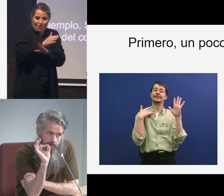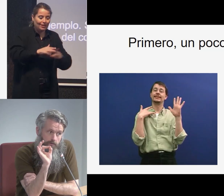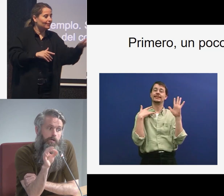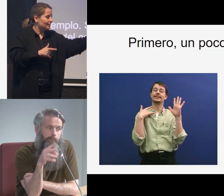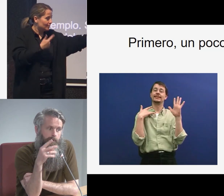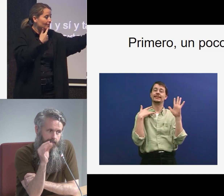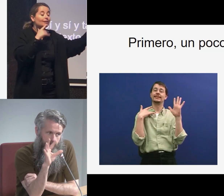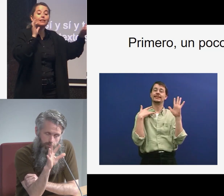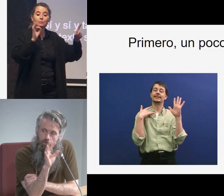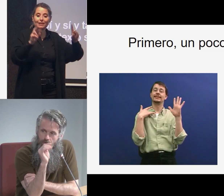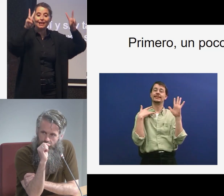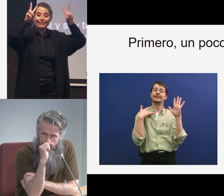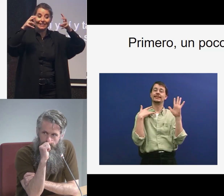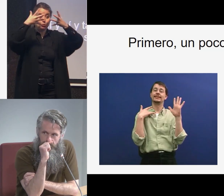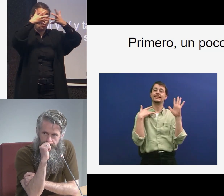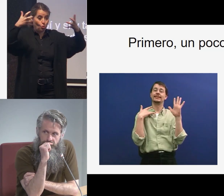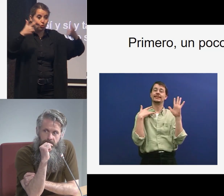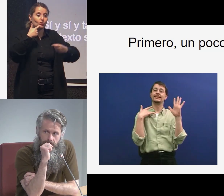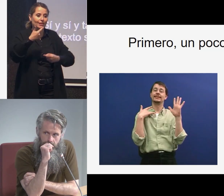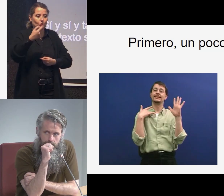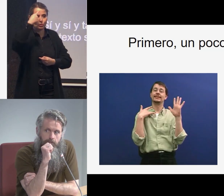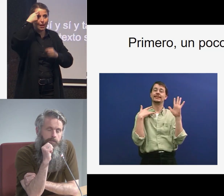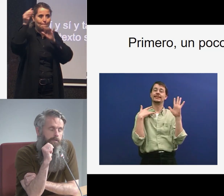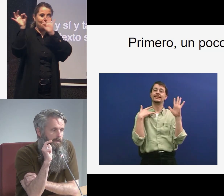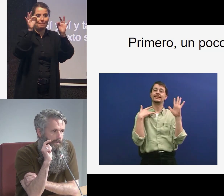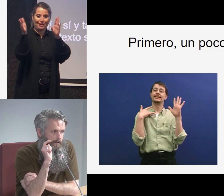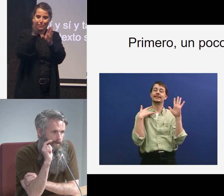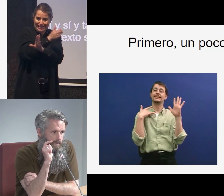el título para daros un contexto.